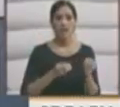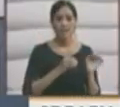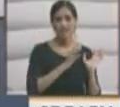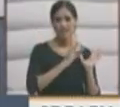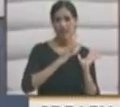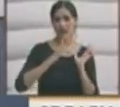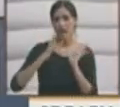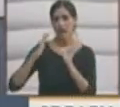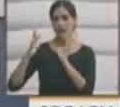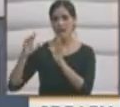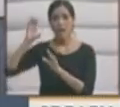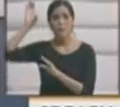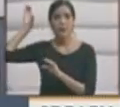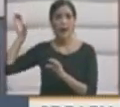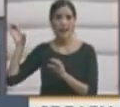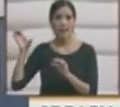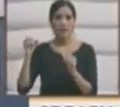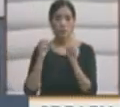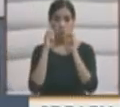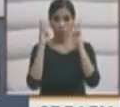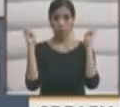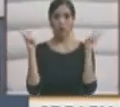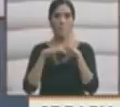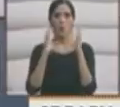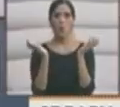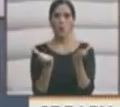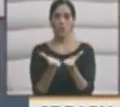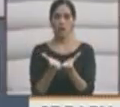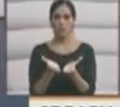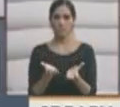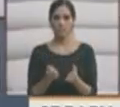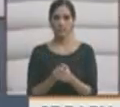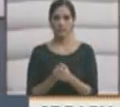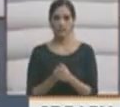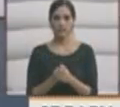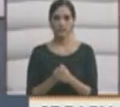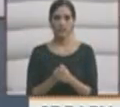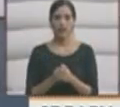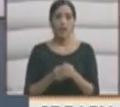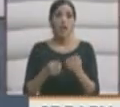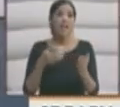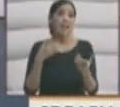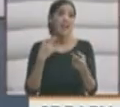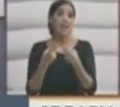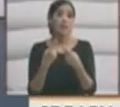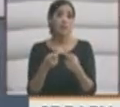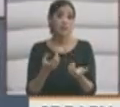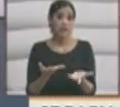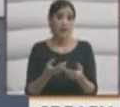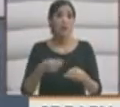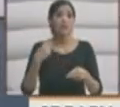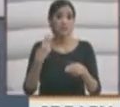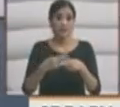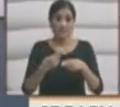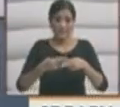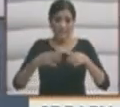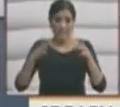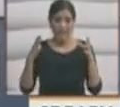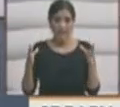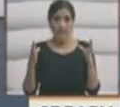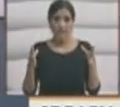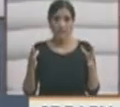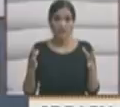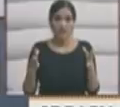escándalo mundial. La cosa grave es que esta agresión, este plan